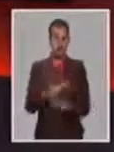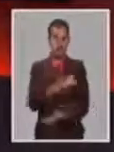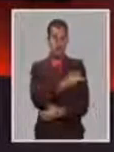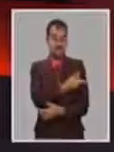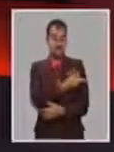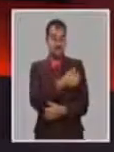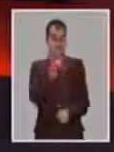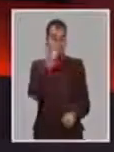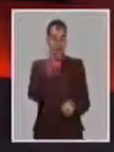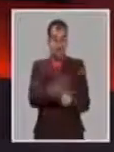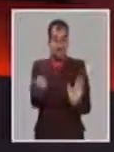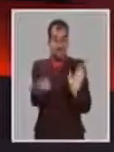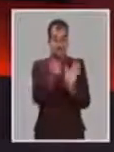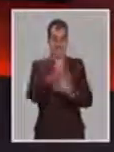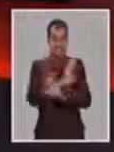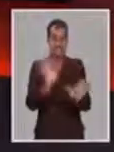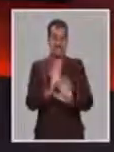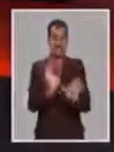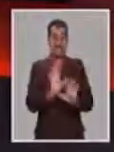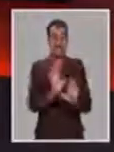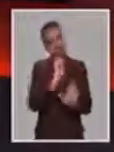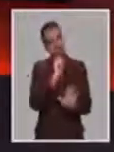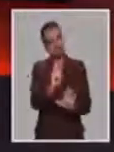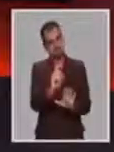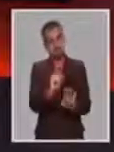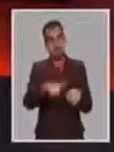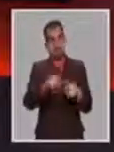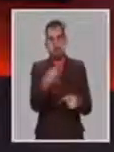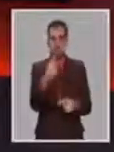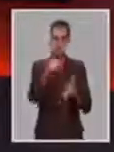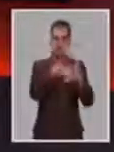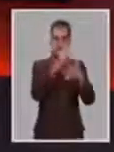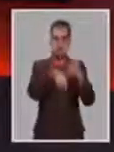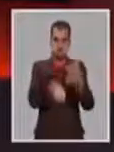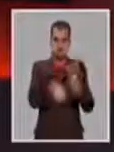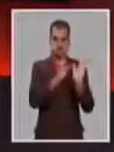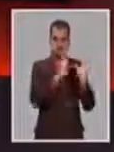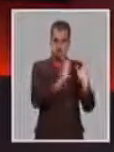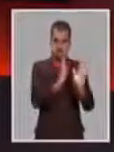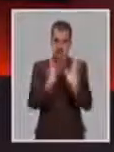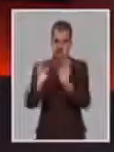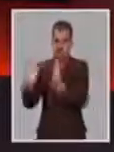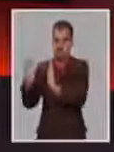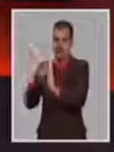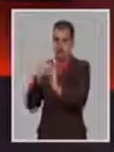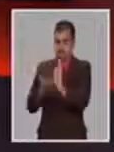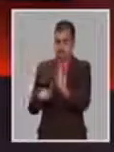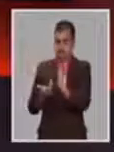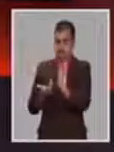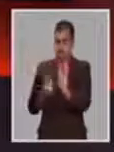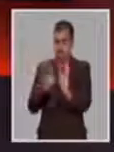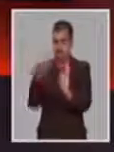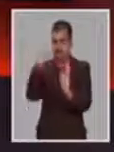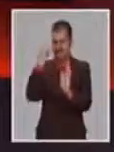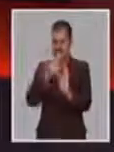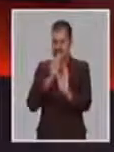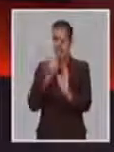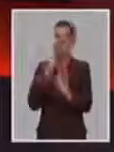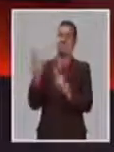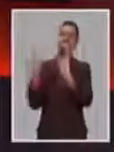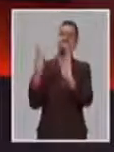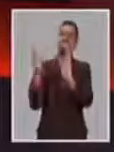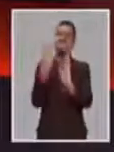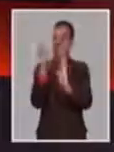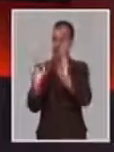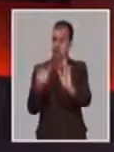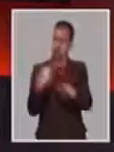el día que se da la aprobación, porque en términos organizativos nos estamos organizando desde que pensamos en que podíamos llegar a un fase 3, pues bueno,